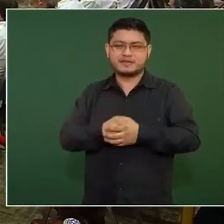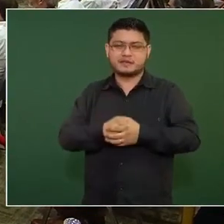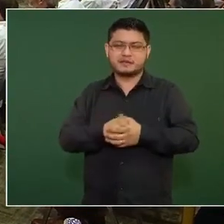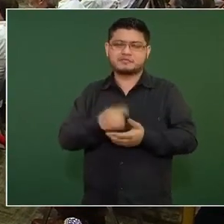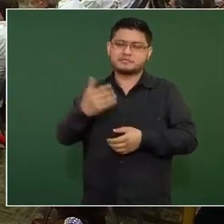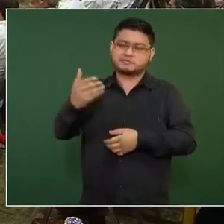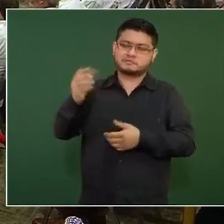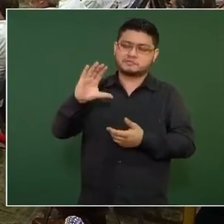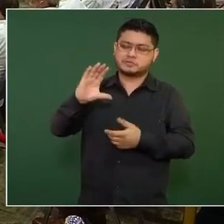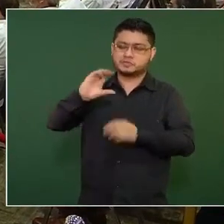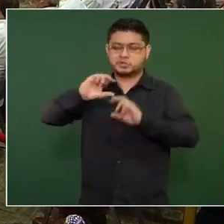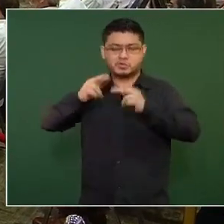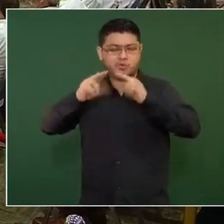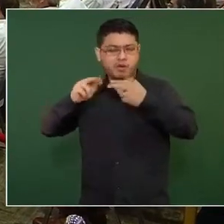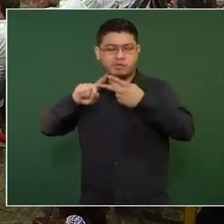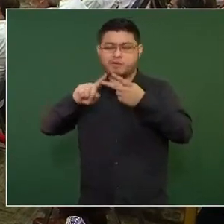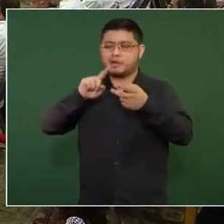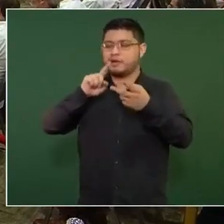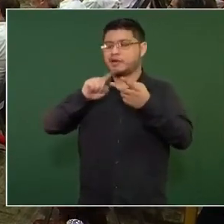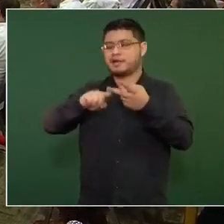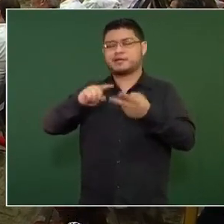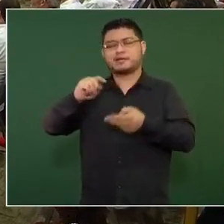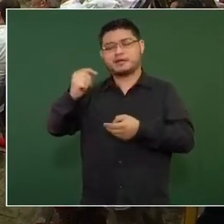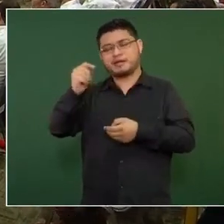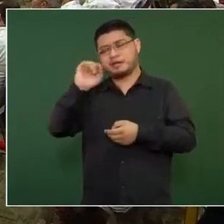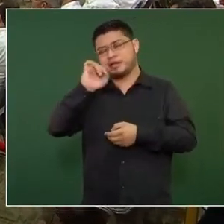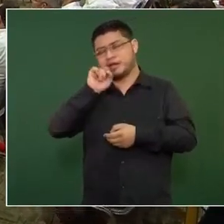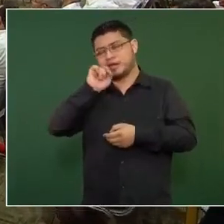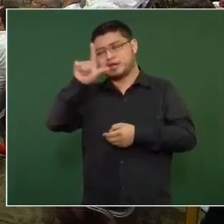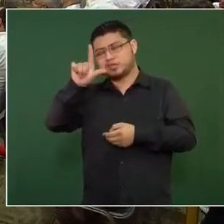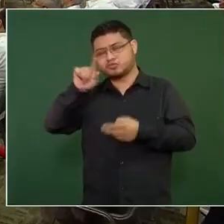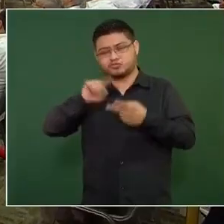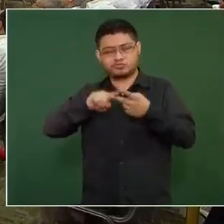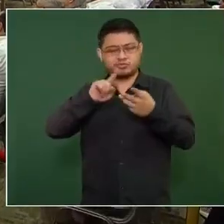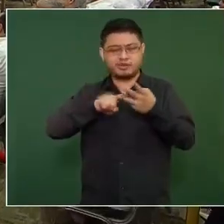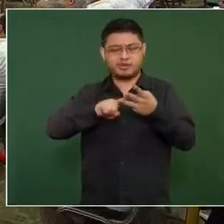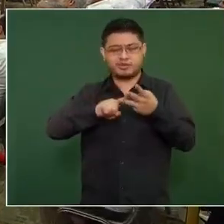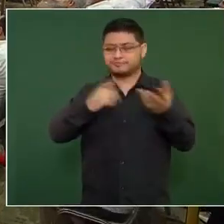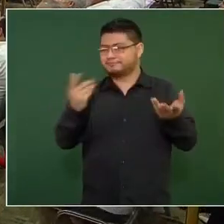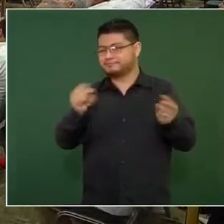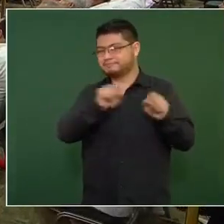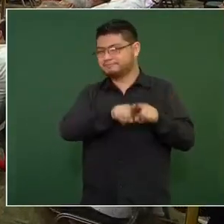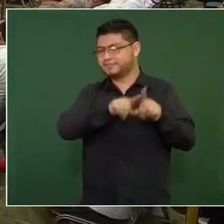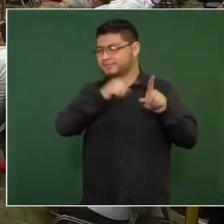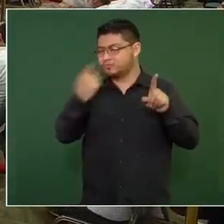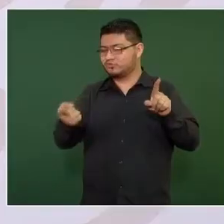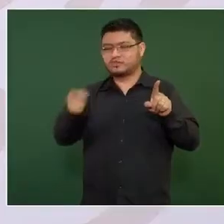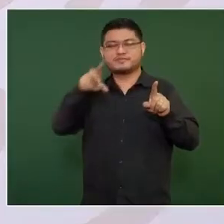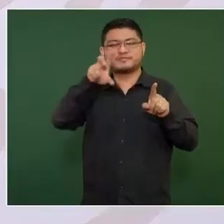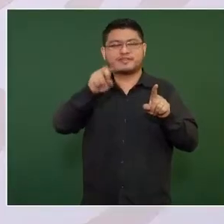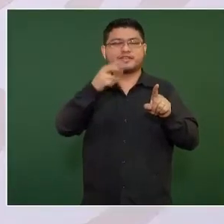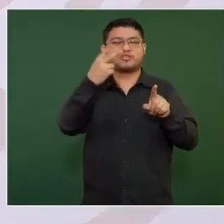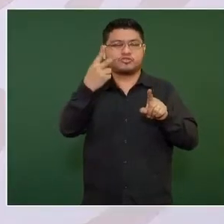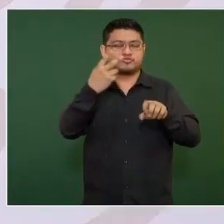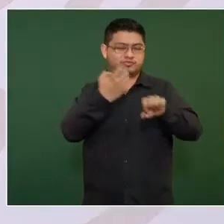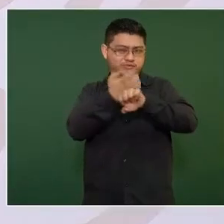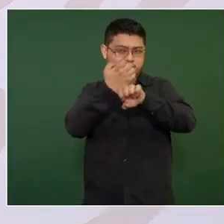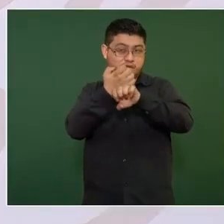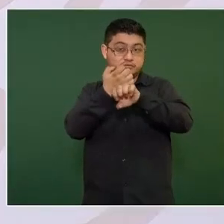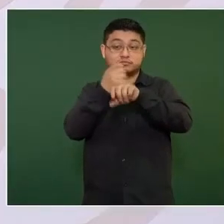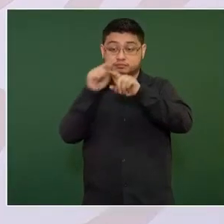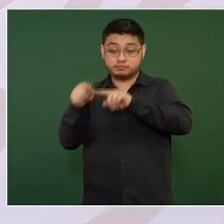Chihuahua, como Jalisco, como los 32 estados que merece toda nuestra